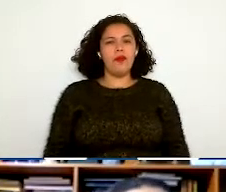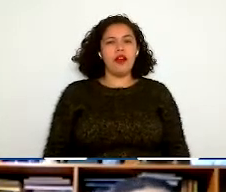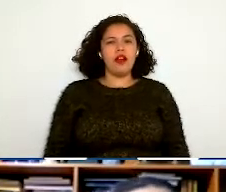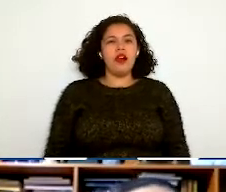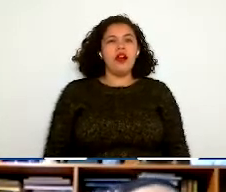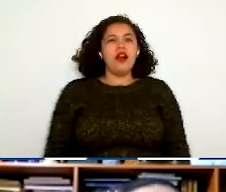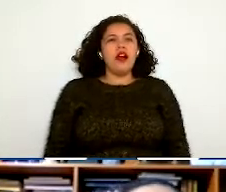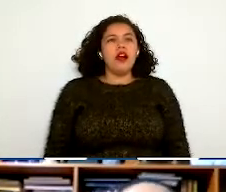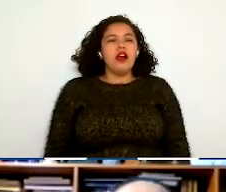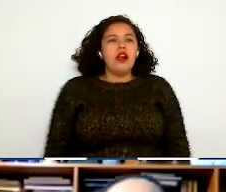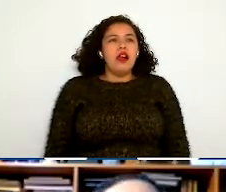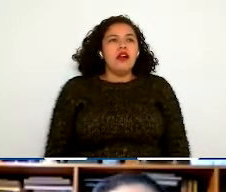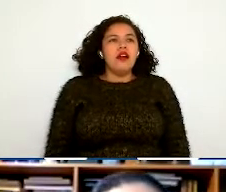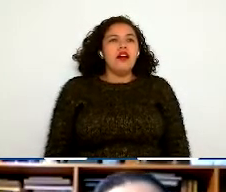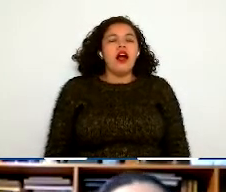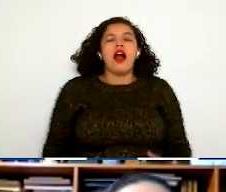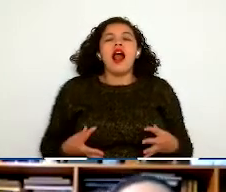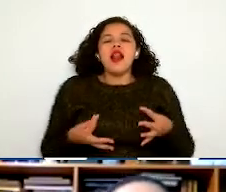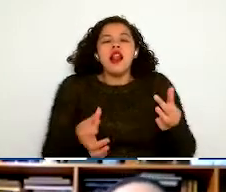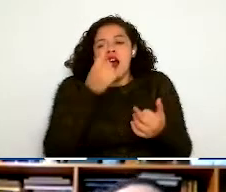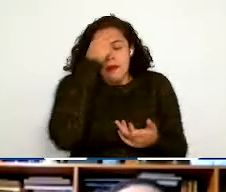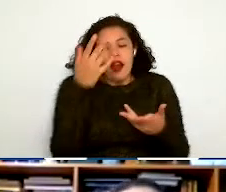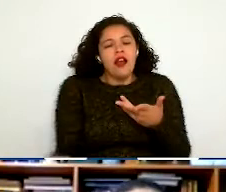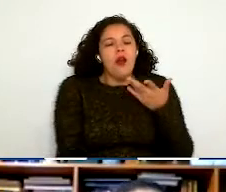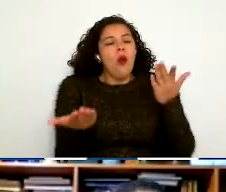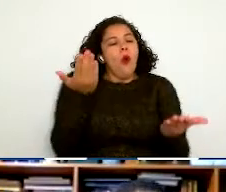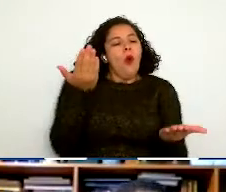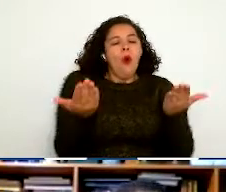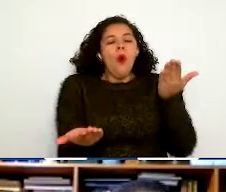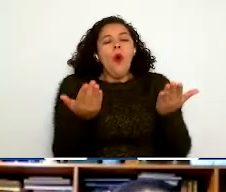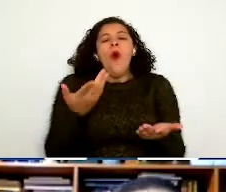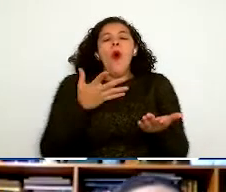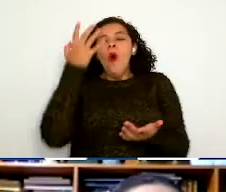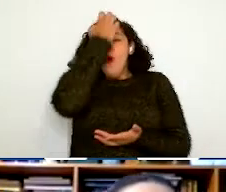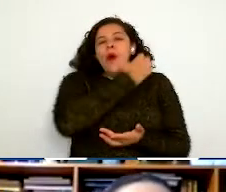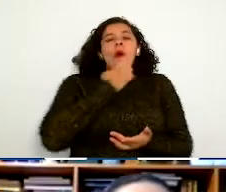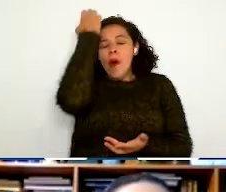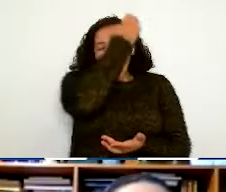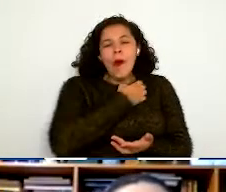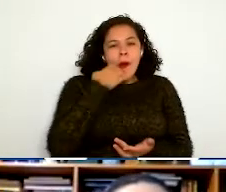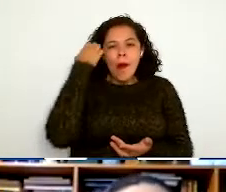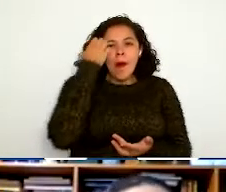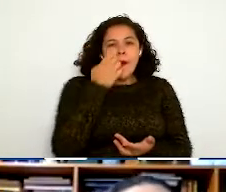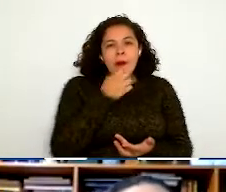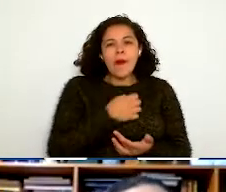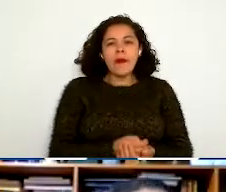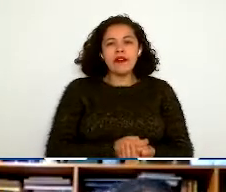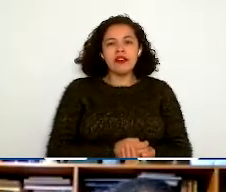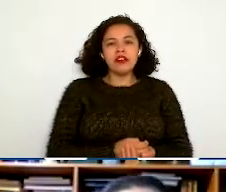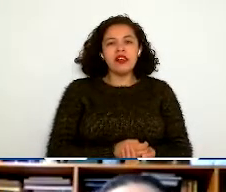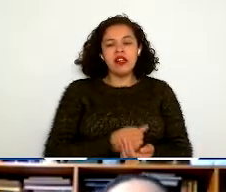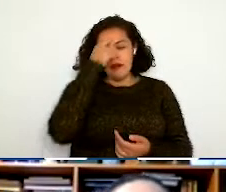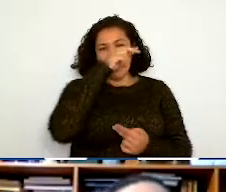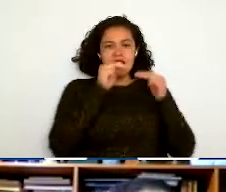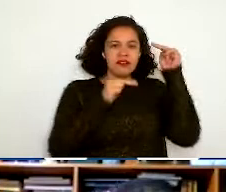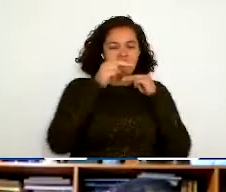enfocar justo a comparar. Es decir, las evaluaciones van a estar miradas en términos de estándares,